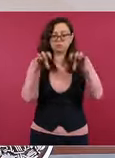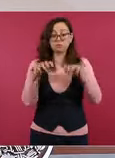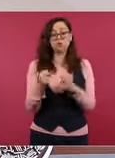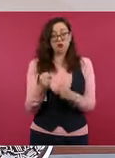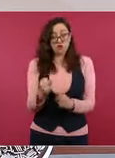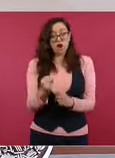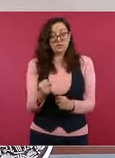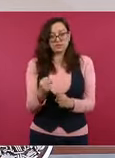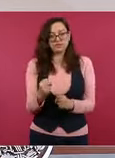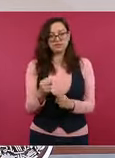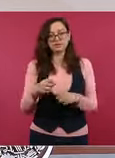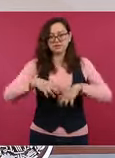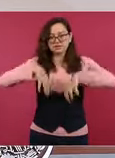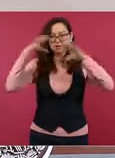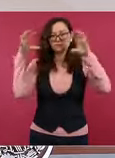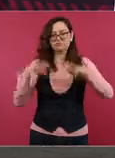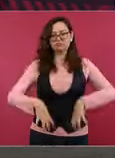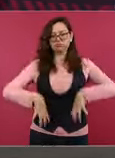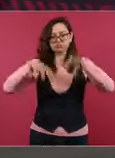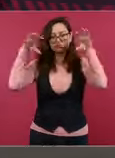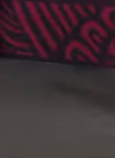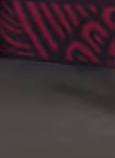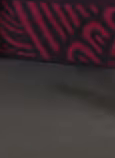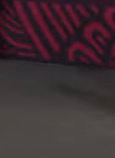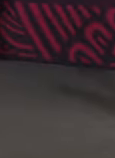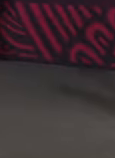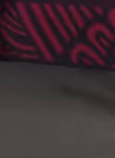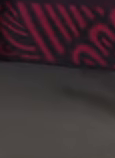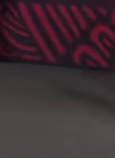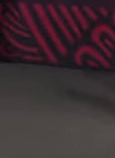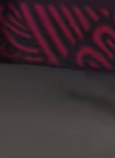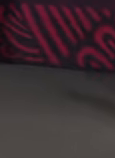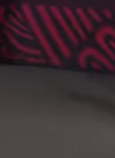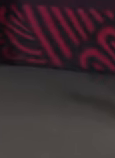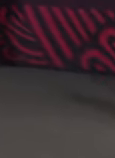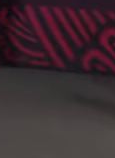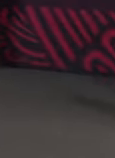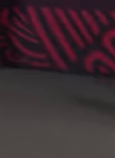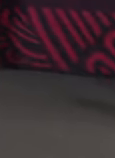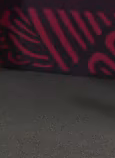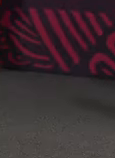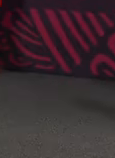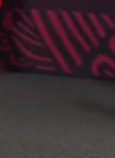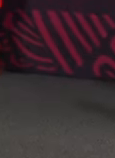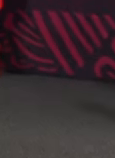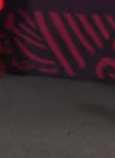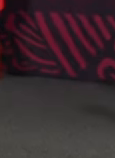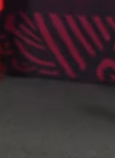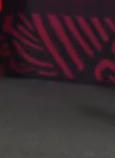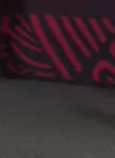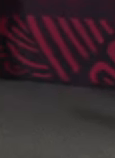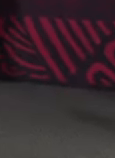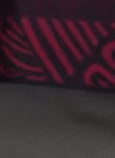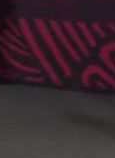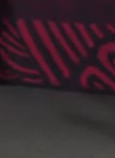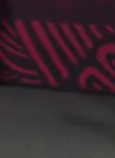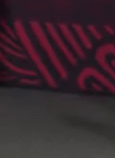Inclusive se tuvo que cerrar el aeropuerto, hablando de eso.